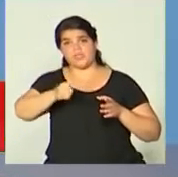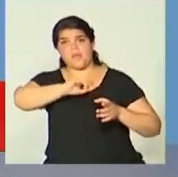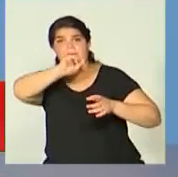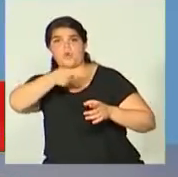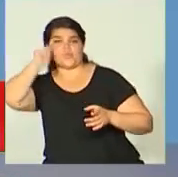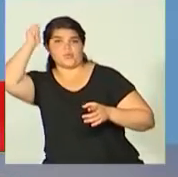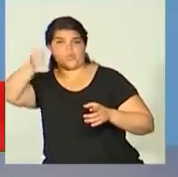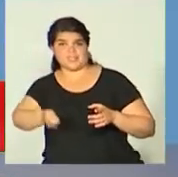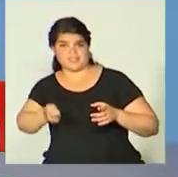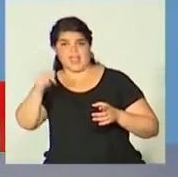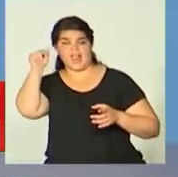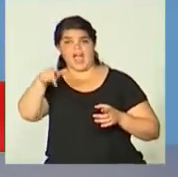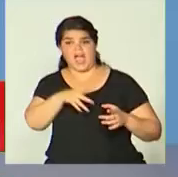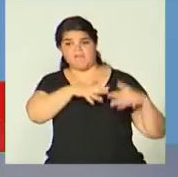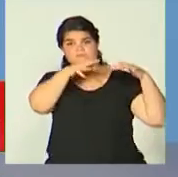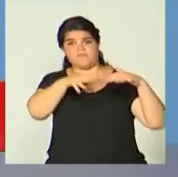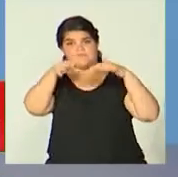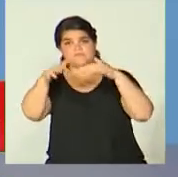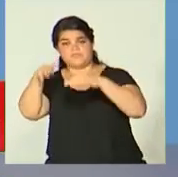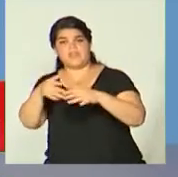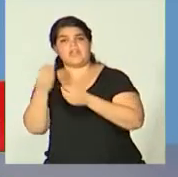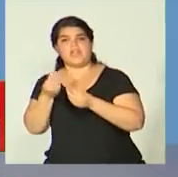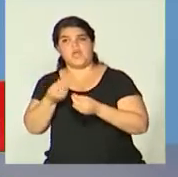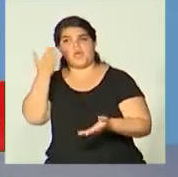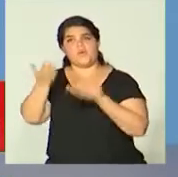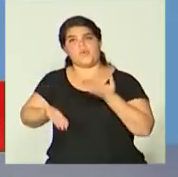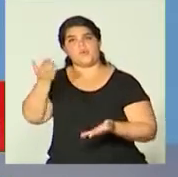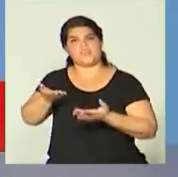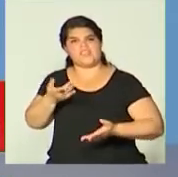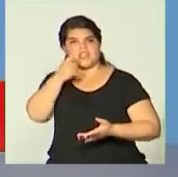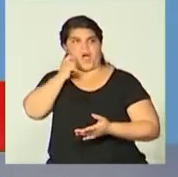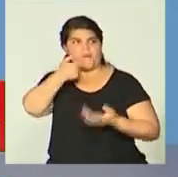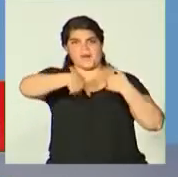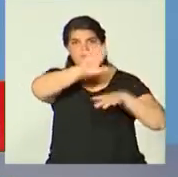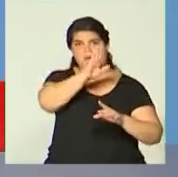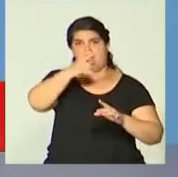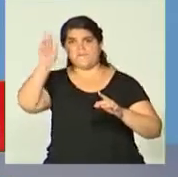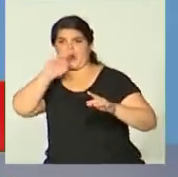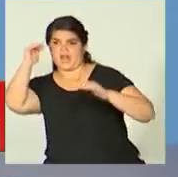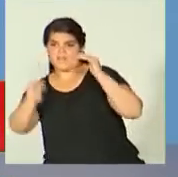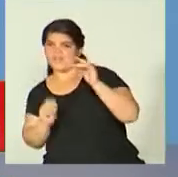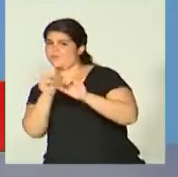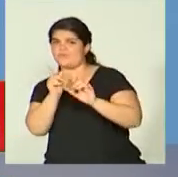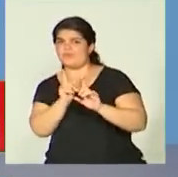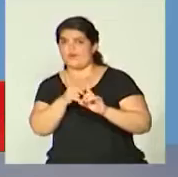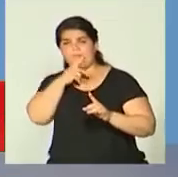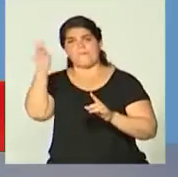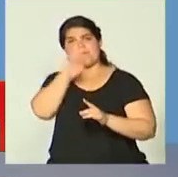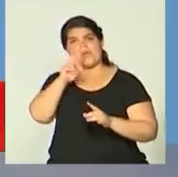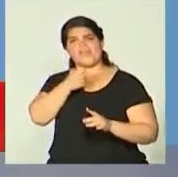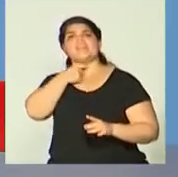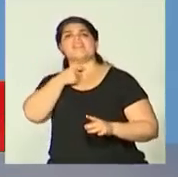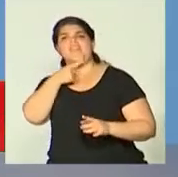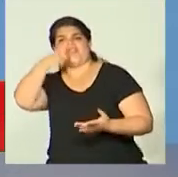la intención clara de exigir una justicia no machista las mujeres justamente cuando decidimos salir una situación de